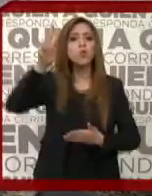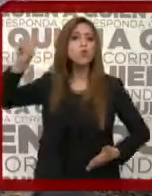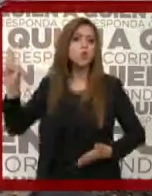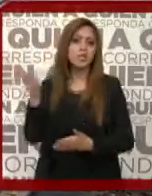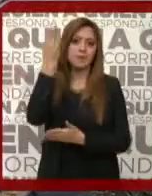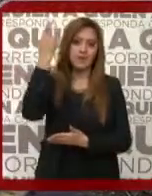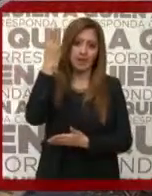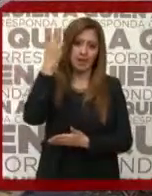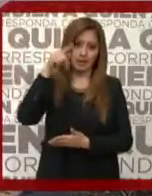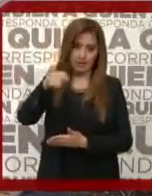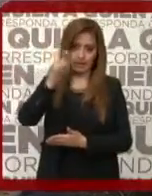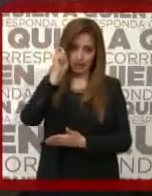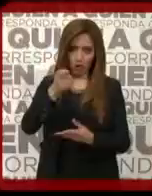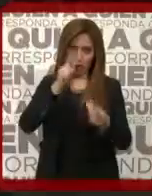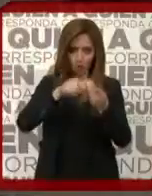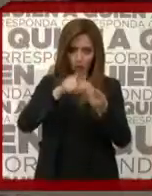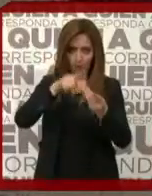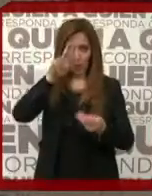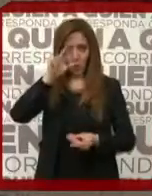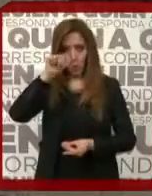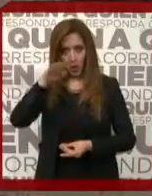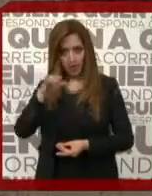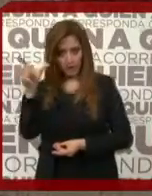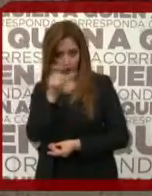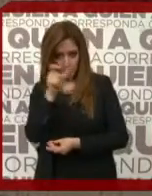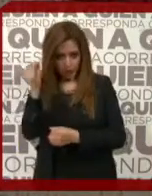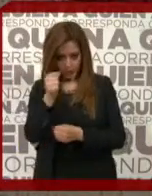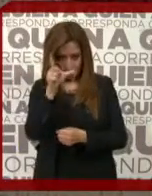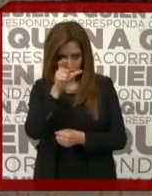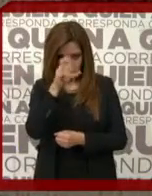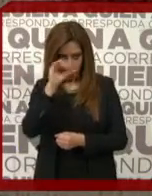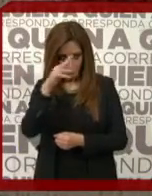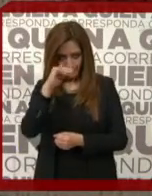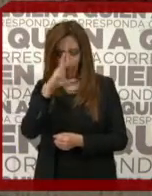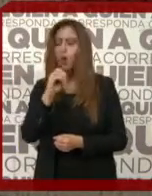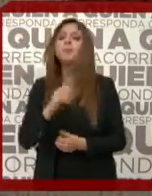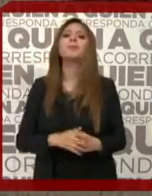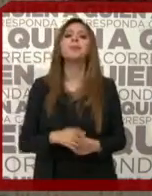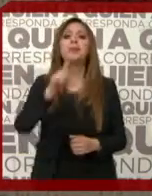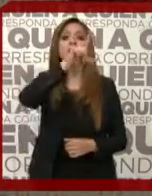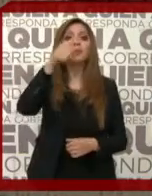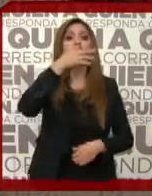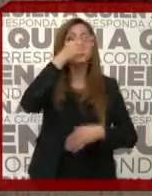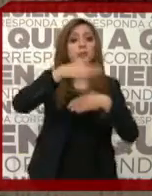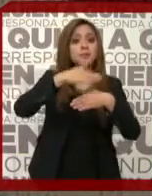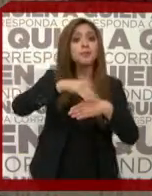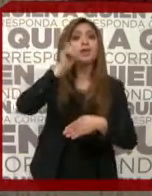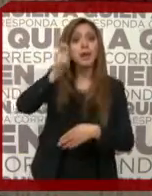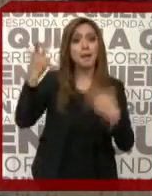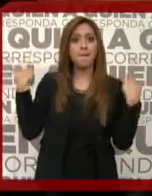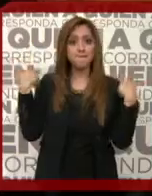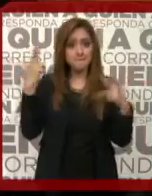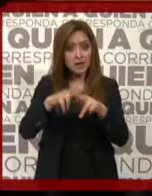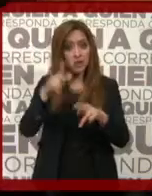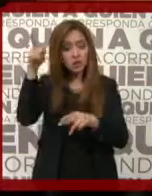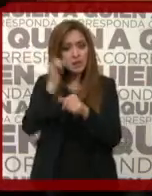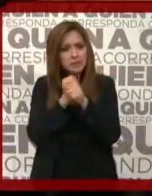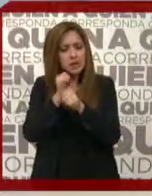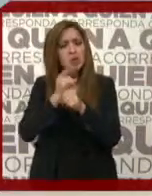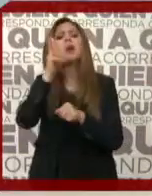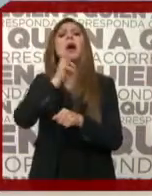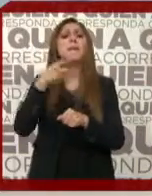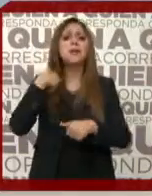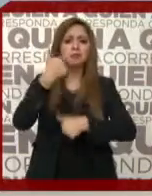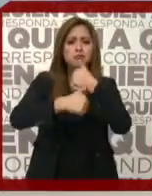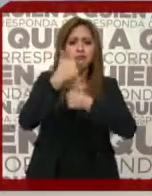Autónoma Metropolitana Campus Xochimilco. Salió la convocatoria abierta para una plaza de profesor investigador. Concursa y obtiene